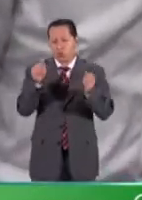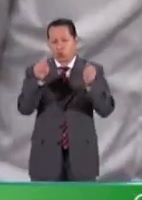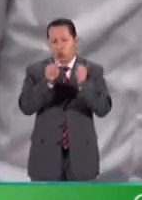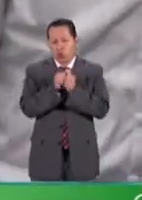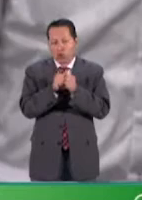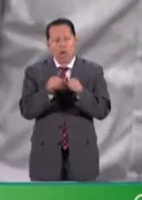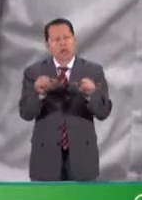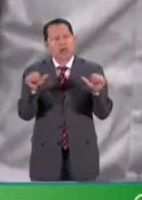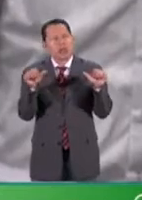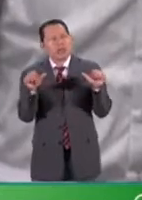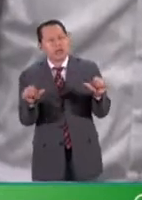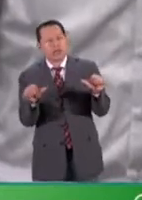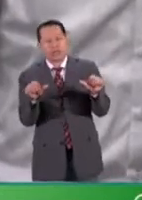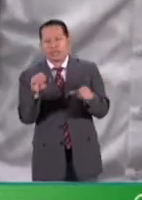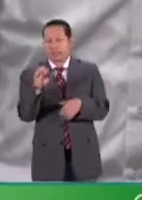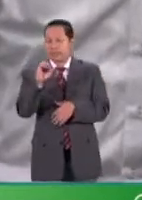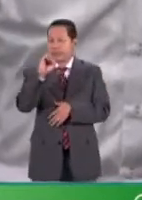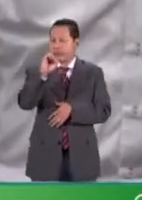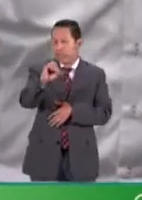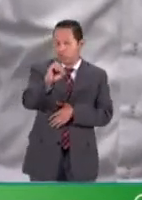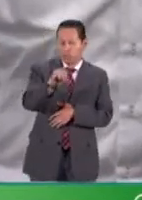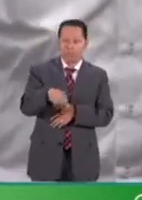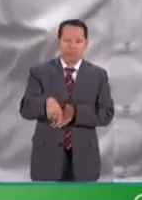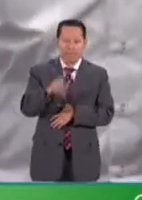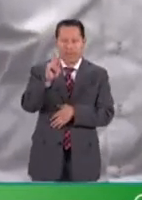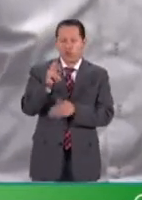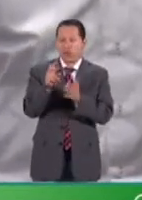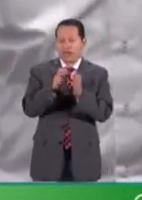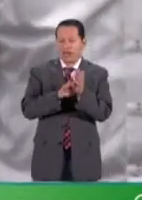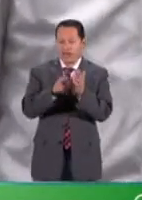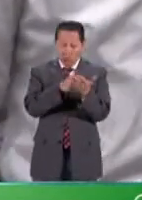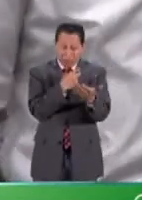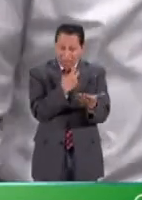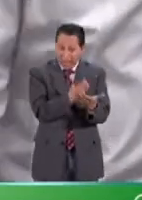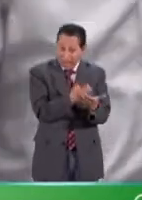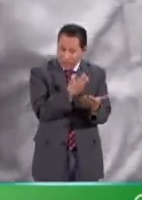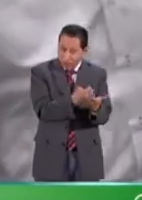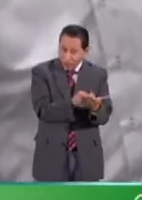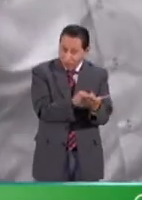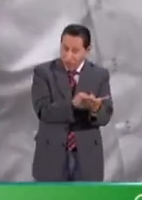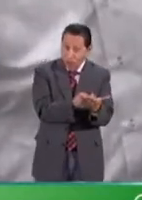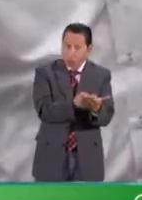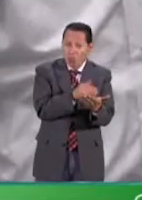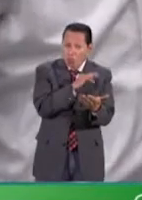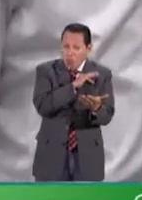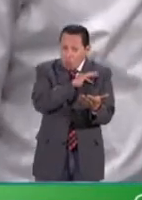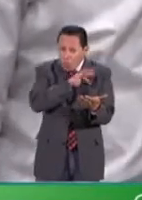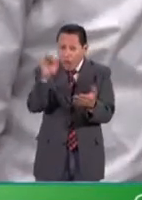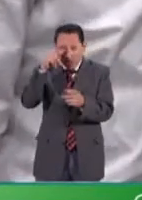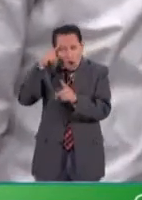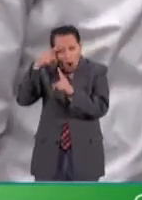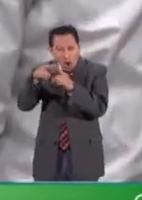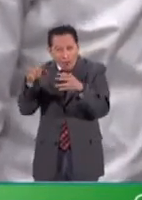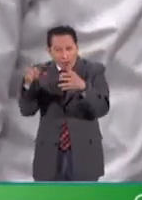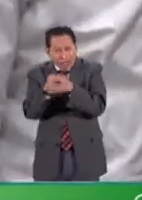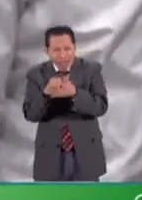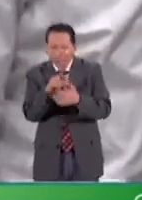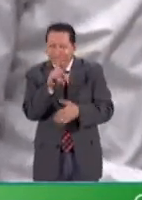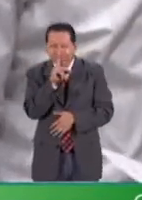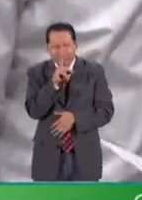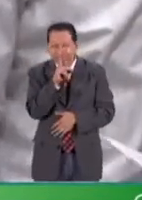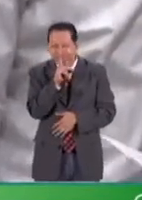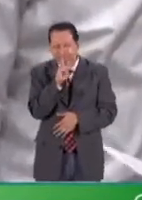cero impunidad. Pero esta reforma está lejos, muy lejos, de lograr esos objetivos. Por